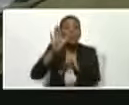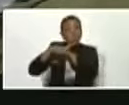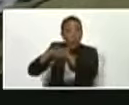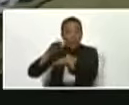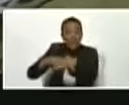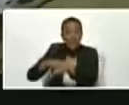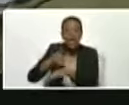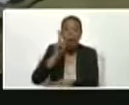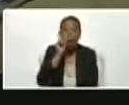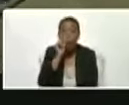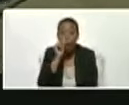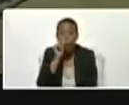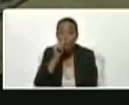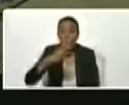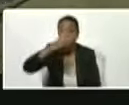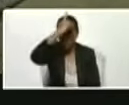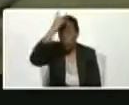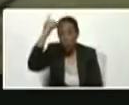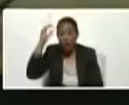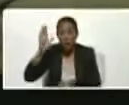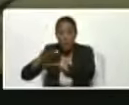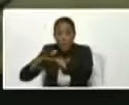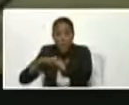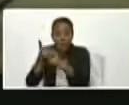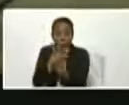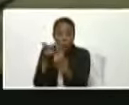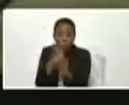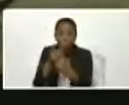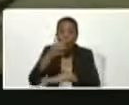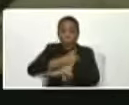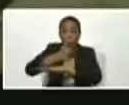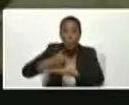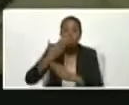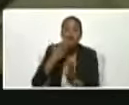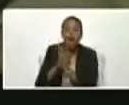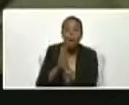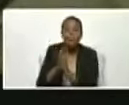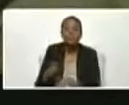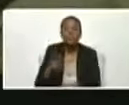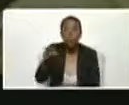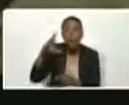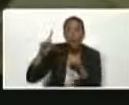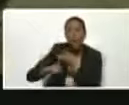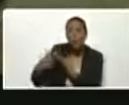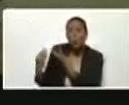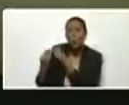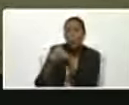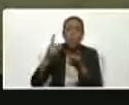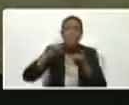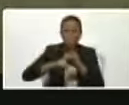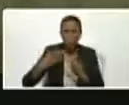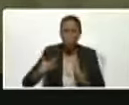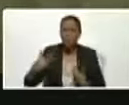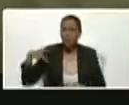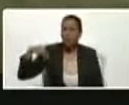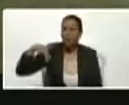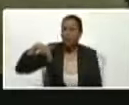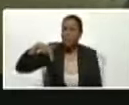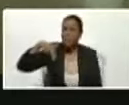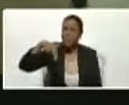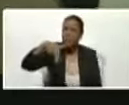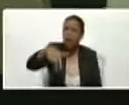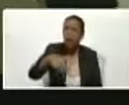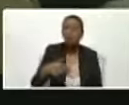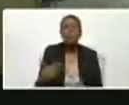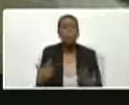reverol le dije a Dios dado a la vicepresidenta y a Silvia que veníamos caminando y les